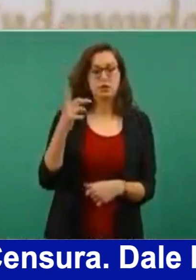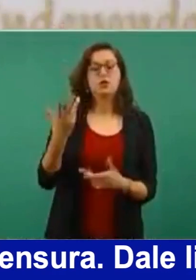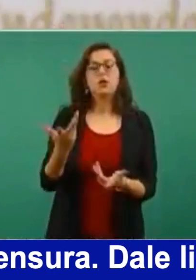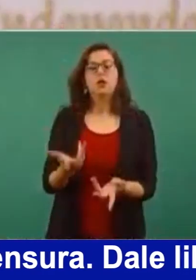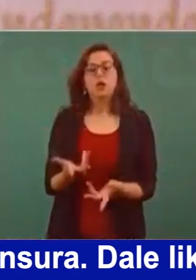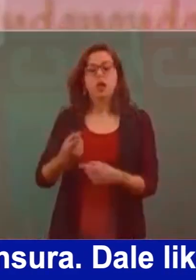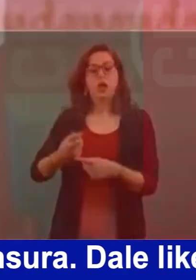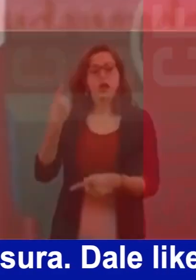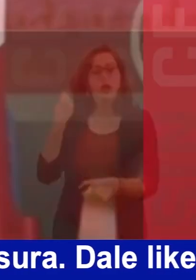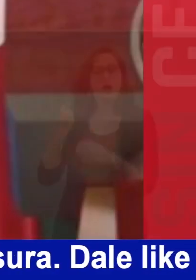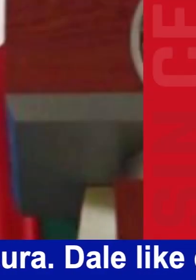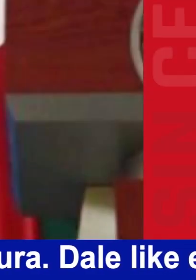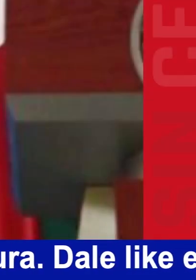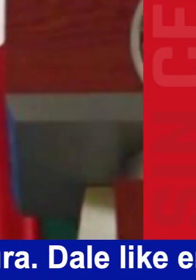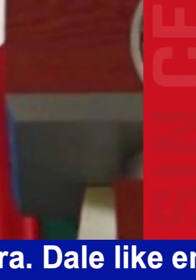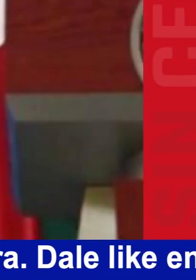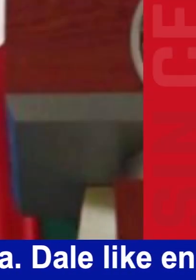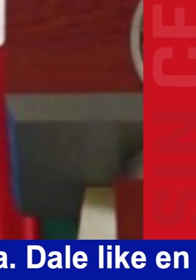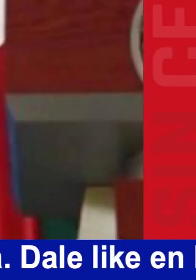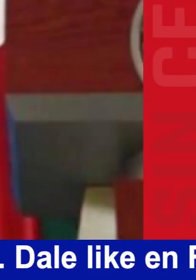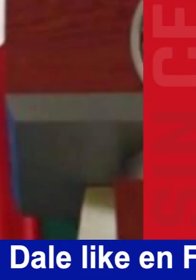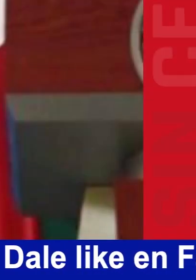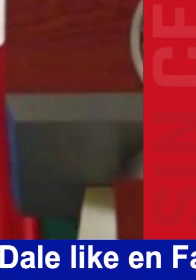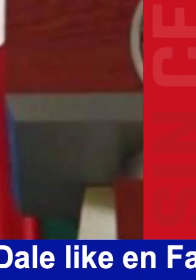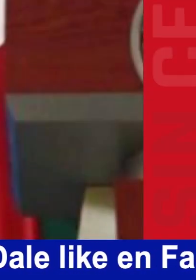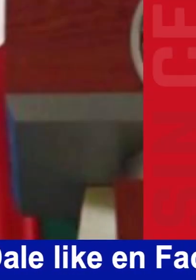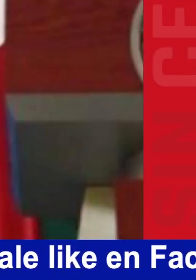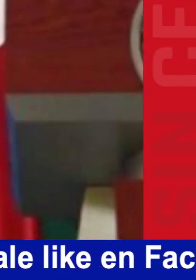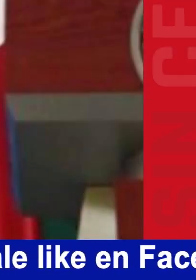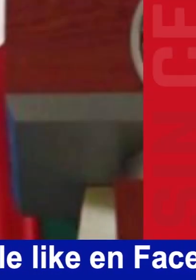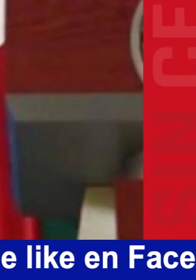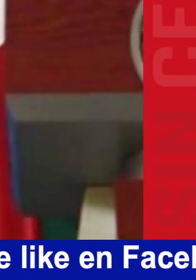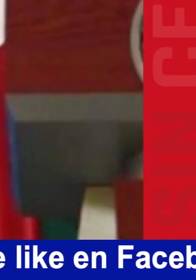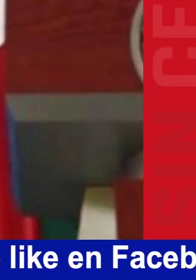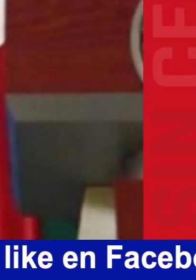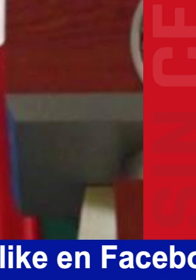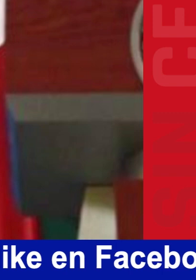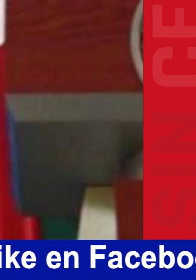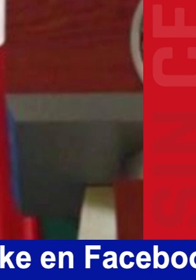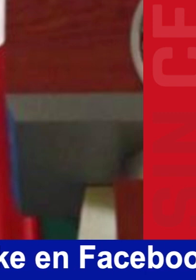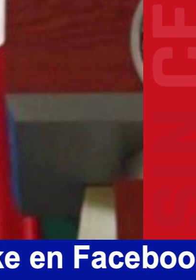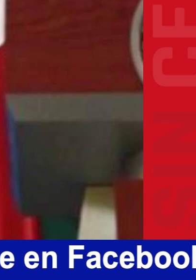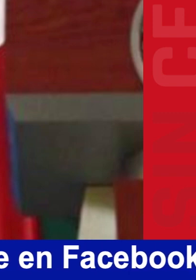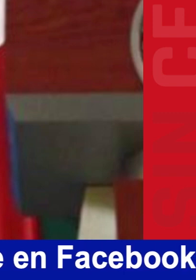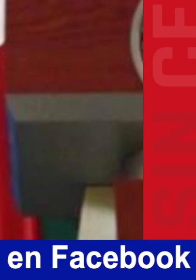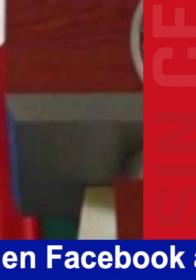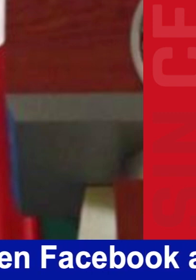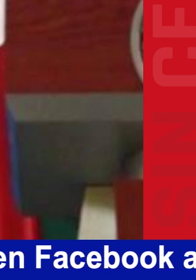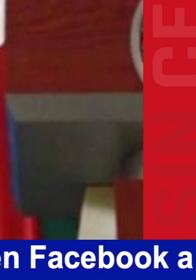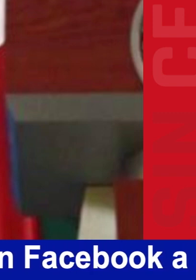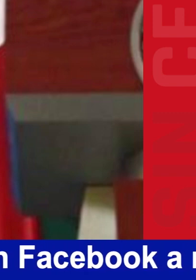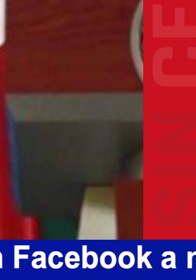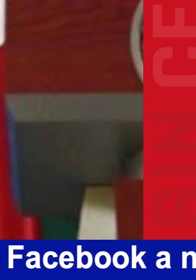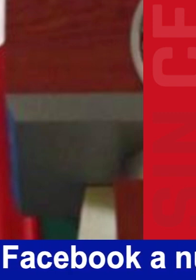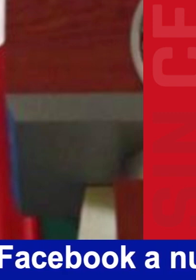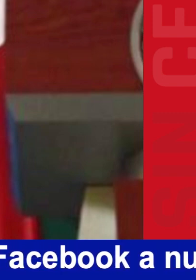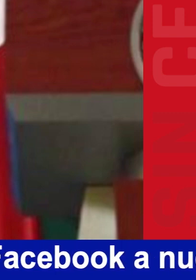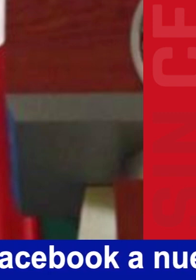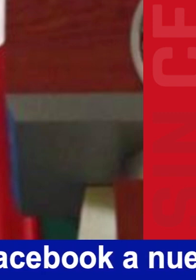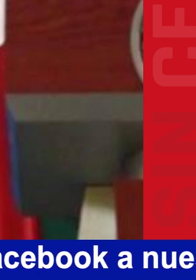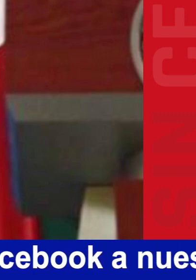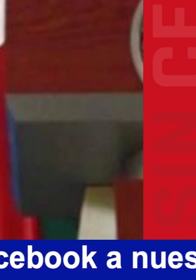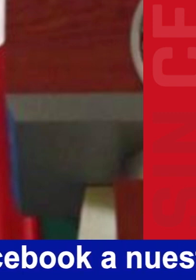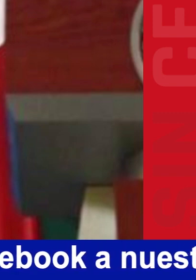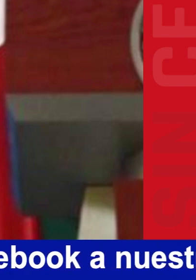saldo de tesorería hay otros militares también ahí en la pregunta es como llegó este muchacho hasta hasta ahí hasta el salón de tesorería como se subía y nada